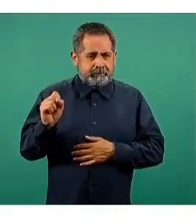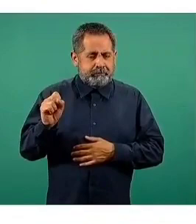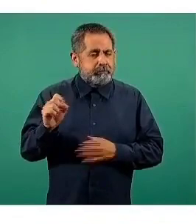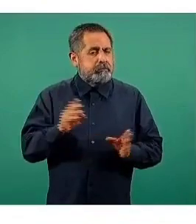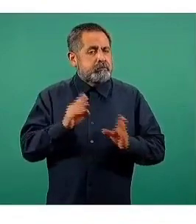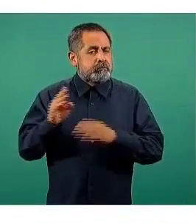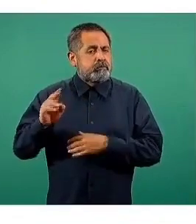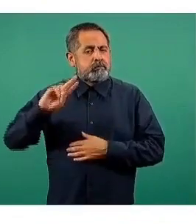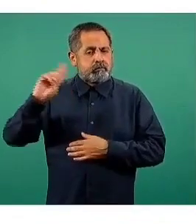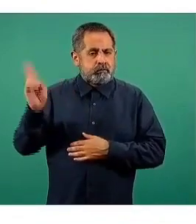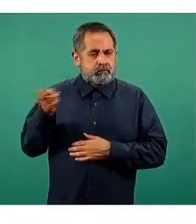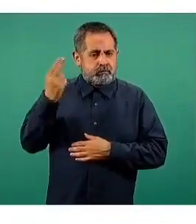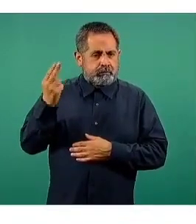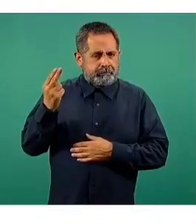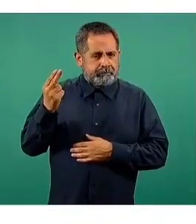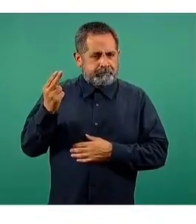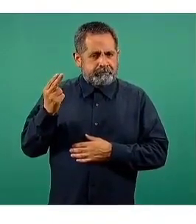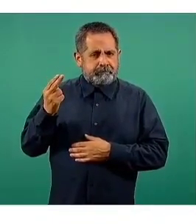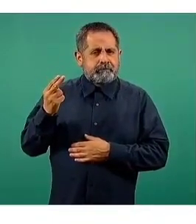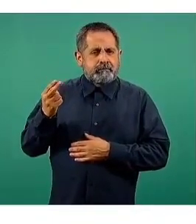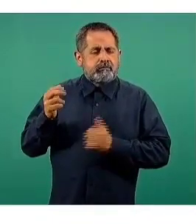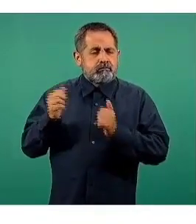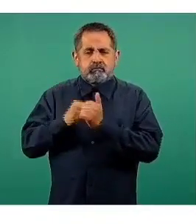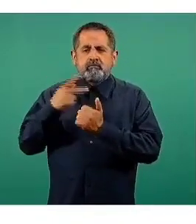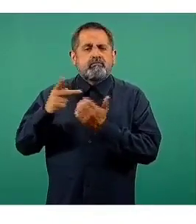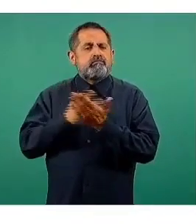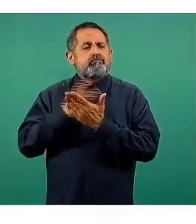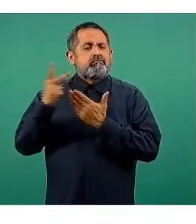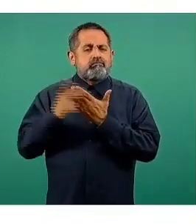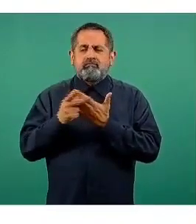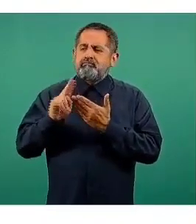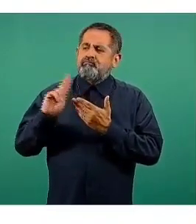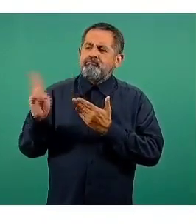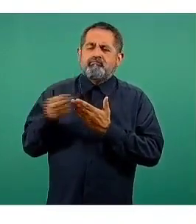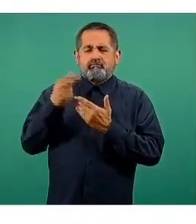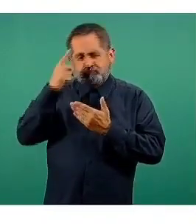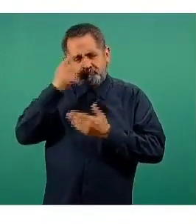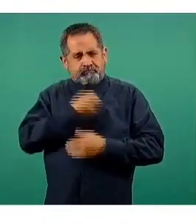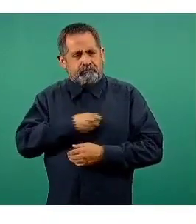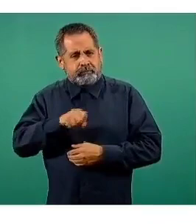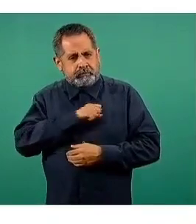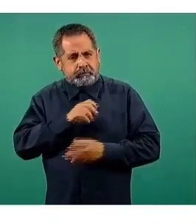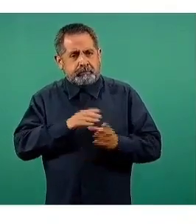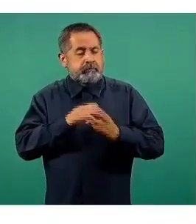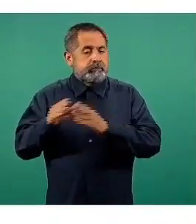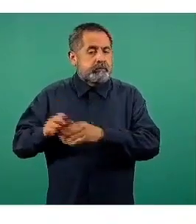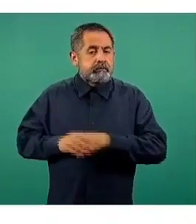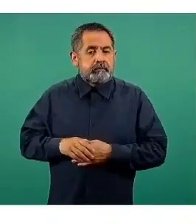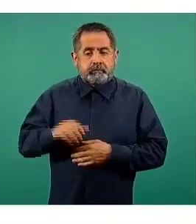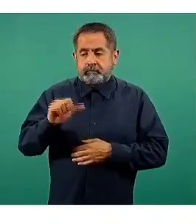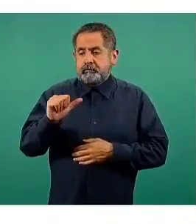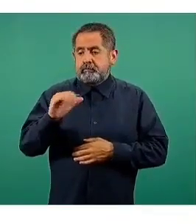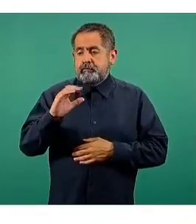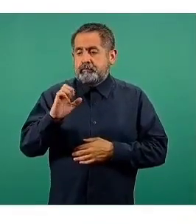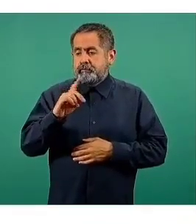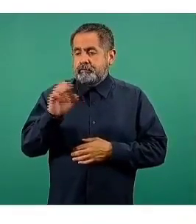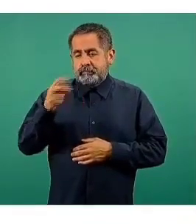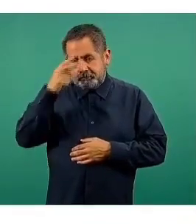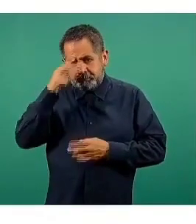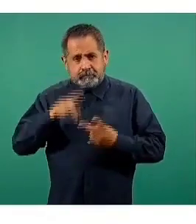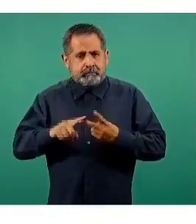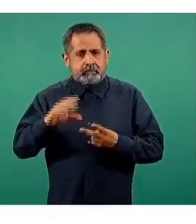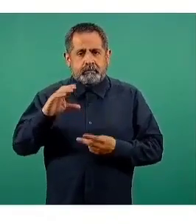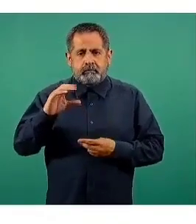la Universidad Nacional Autónoma de México y su programa universitario de salud, la Academia Nacional de Medicina, el Colegio